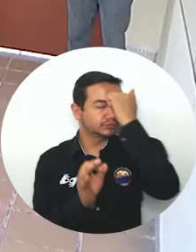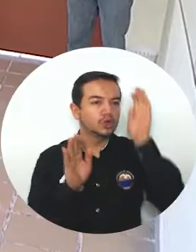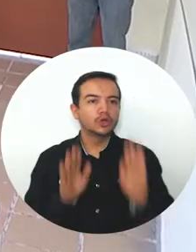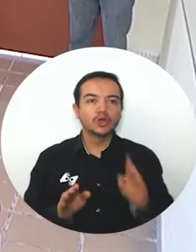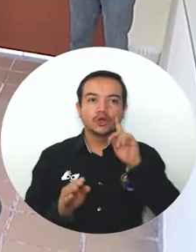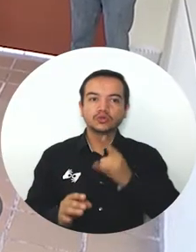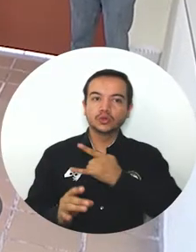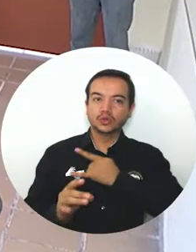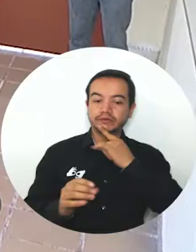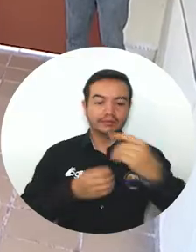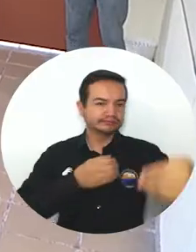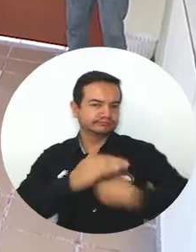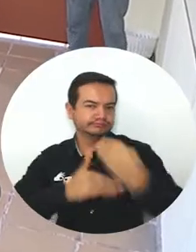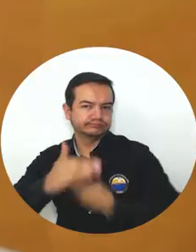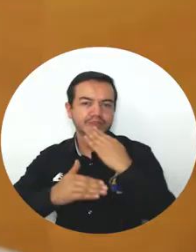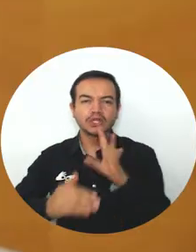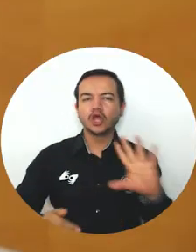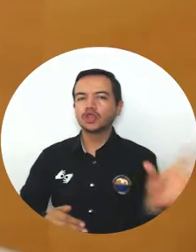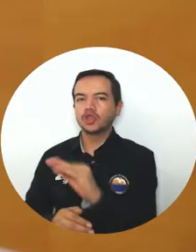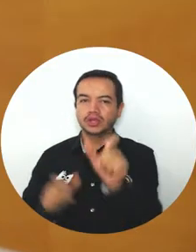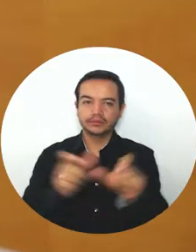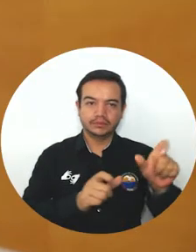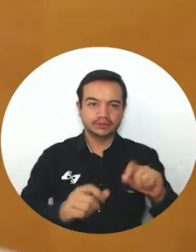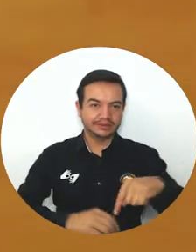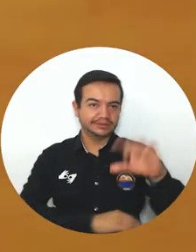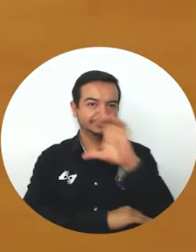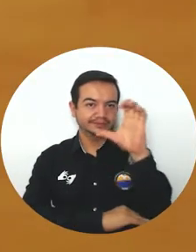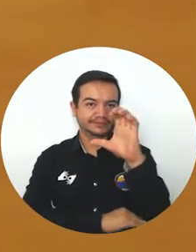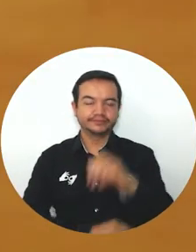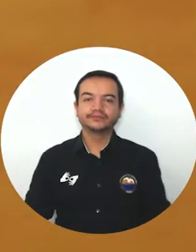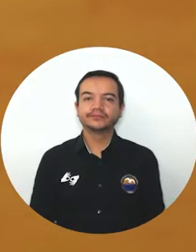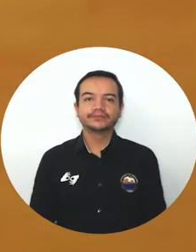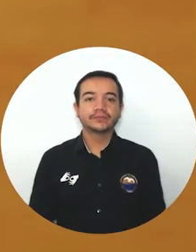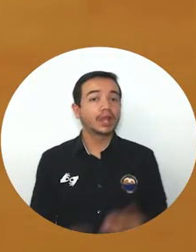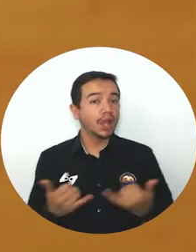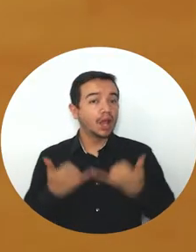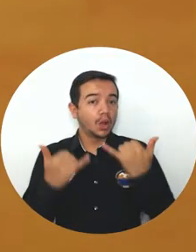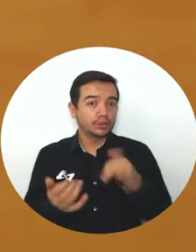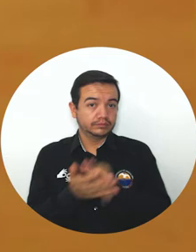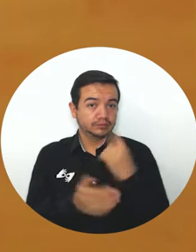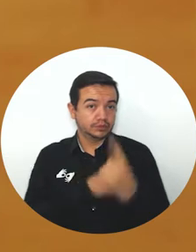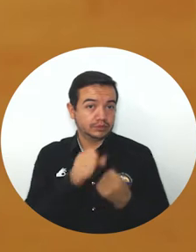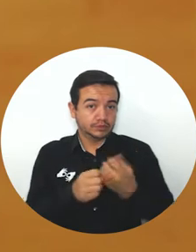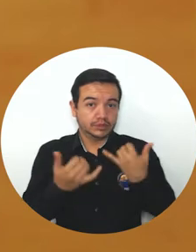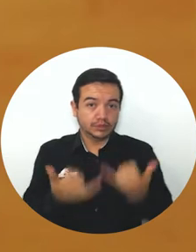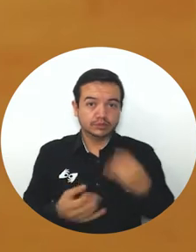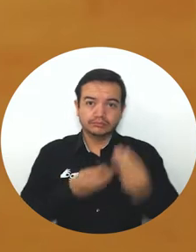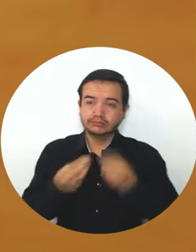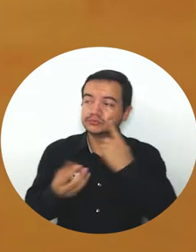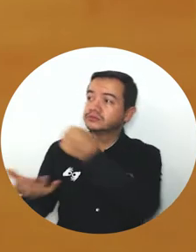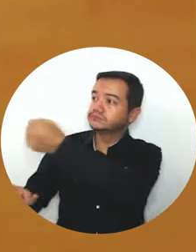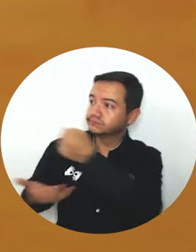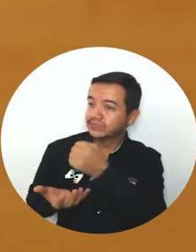calidad para todos los colombianos. Durante estos 4 años de este gobierno se lograron unos recursos. Esos recursos han sido un paliativo,